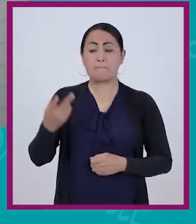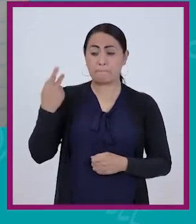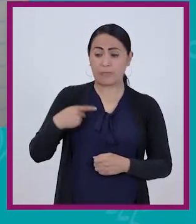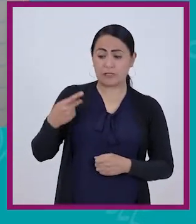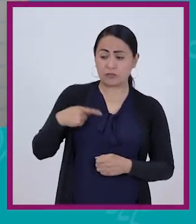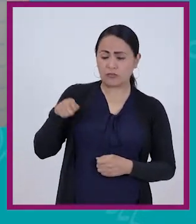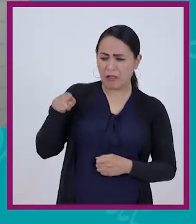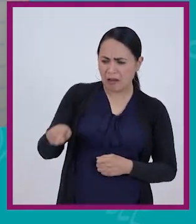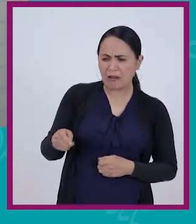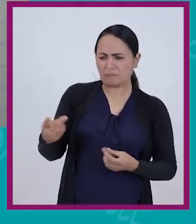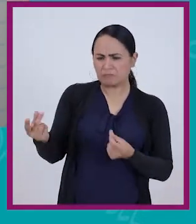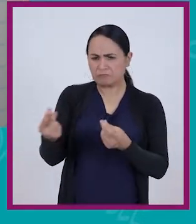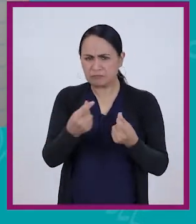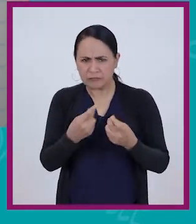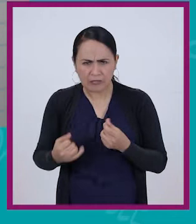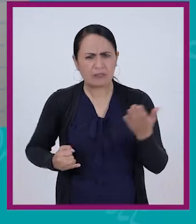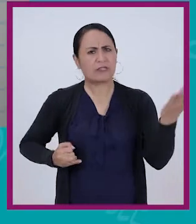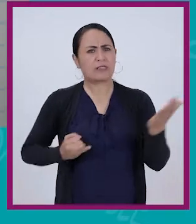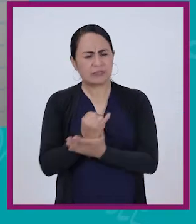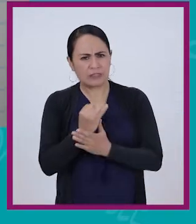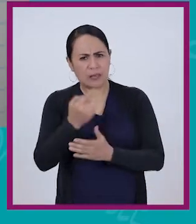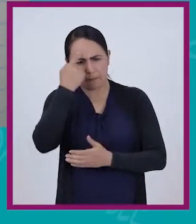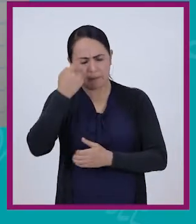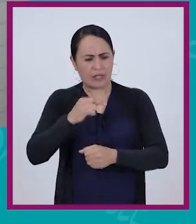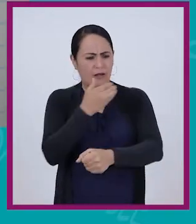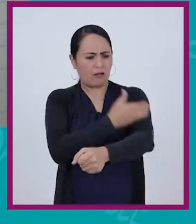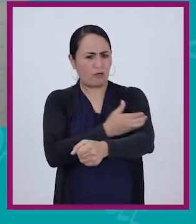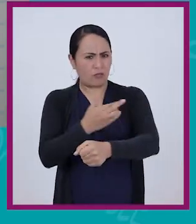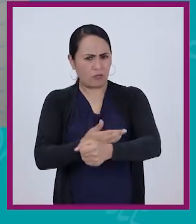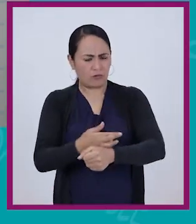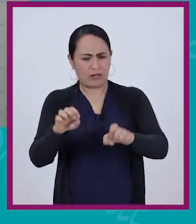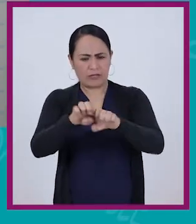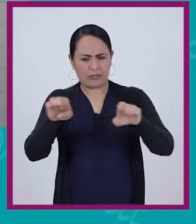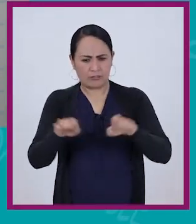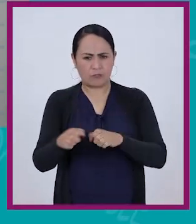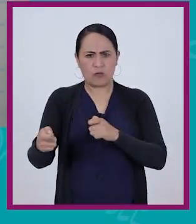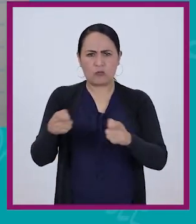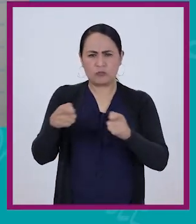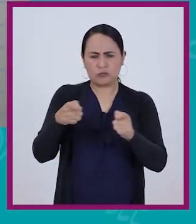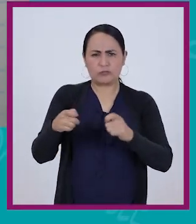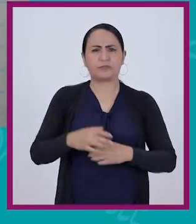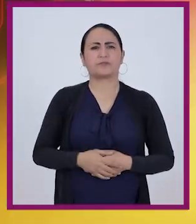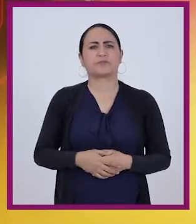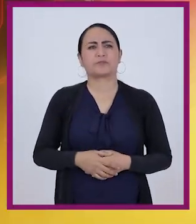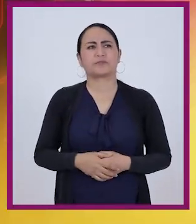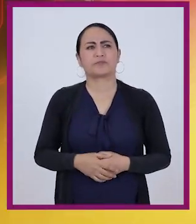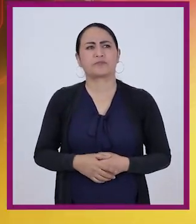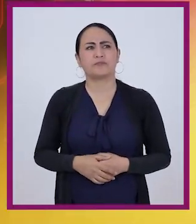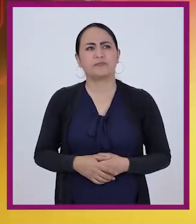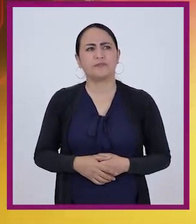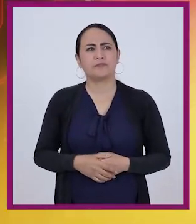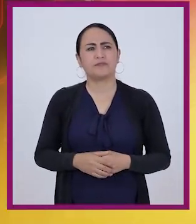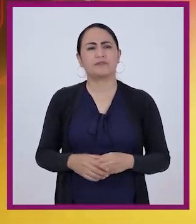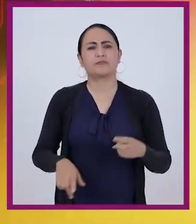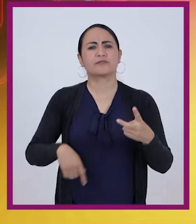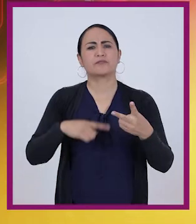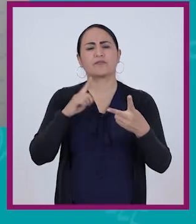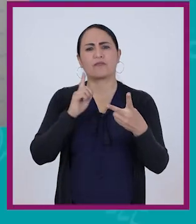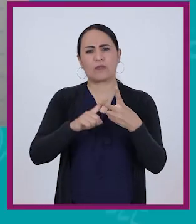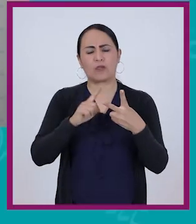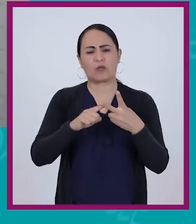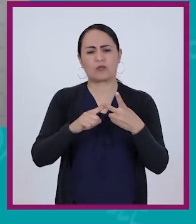lugar, elegir a una persona proactiva, equitativa y decidida para coordinar al equipo. En segundo